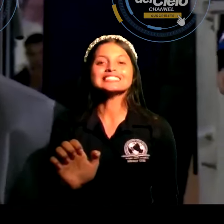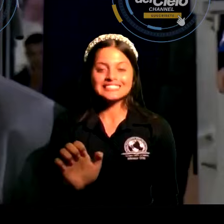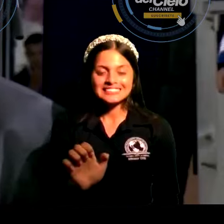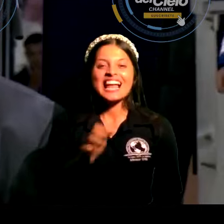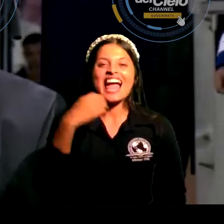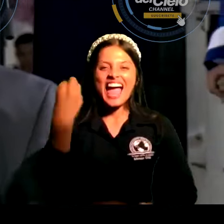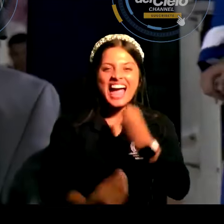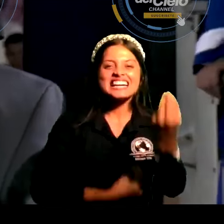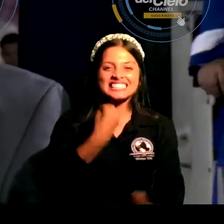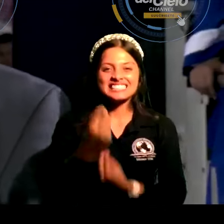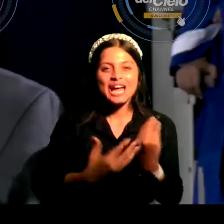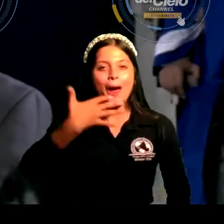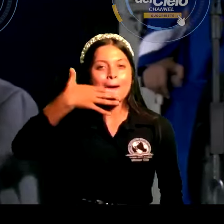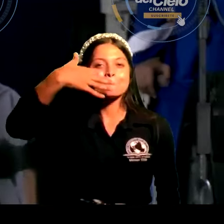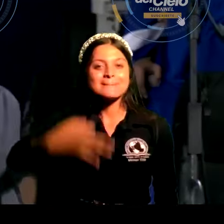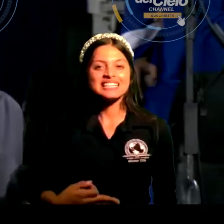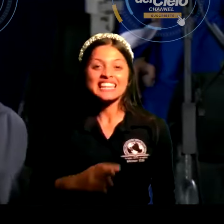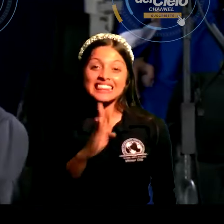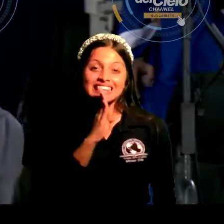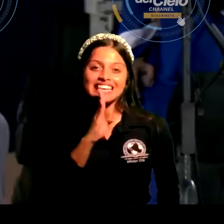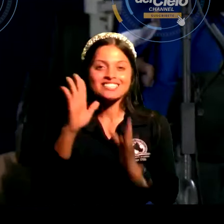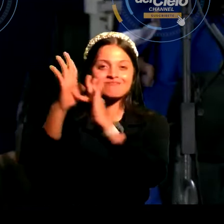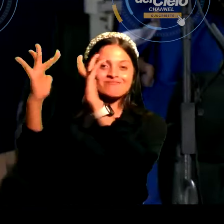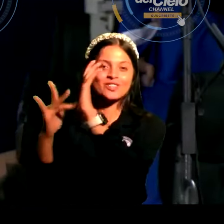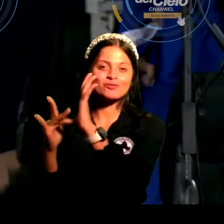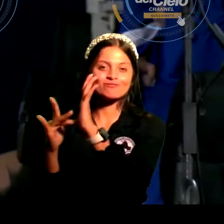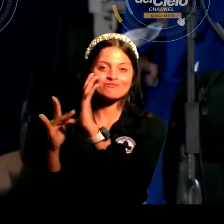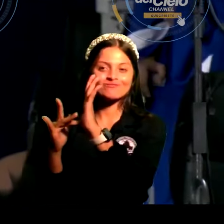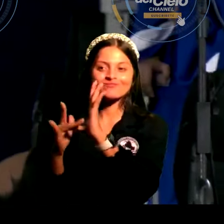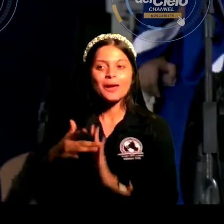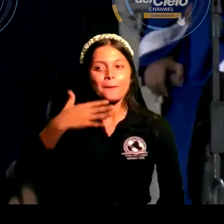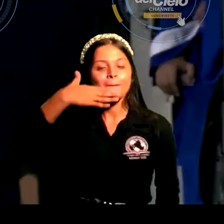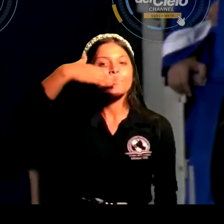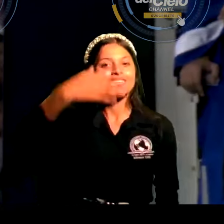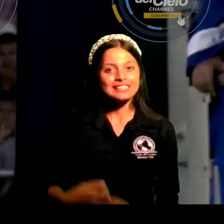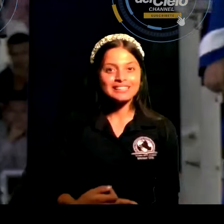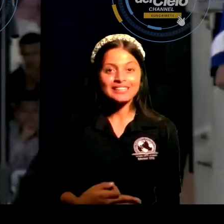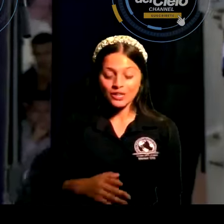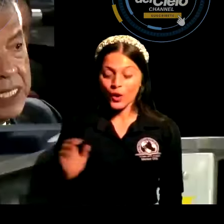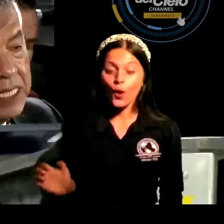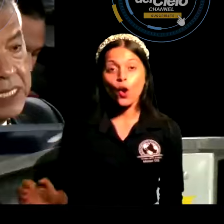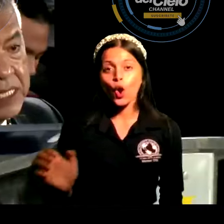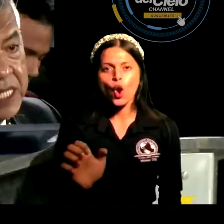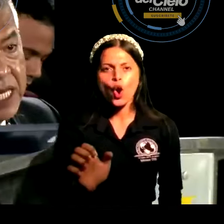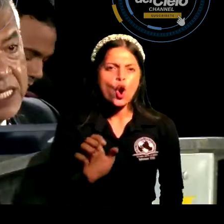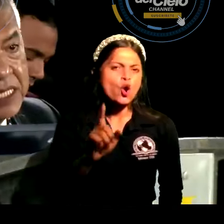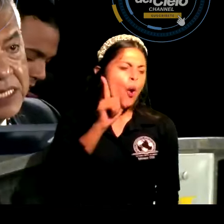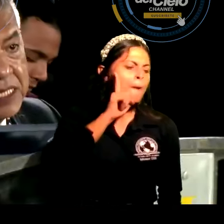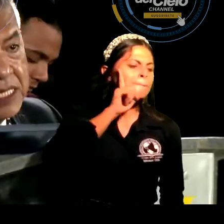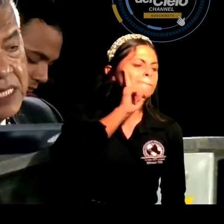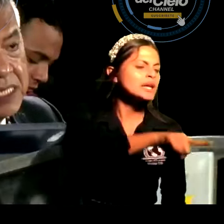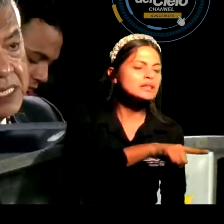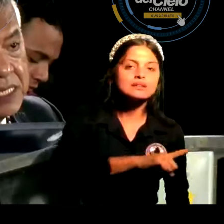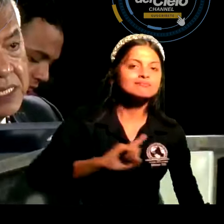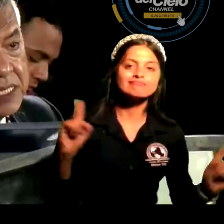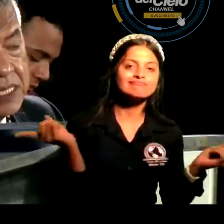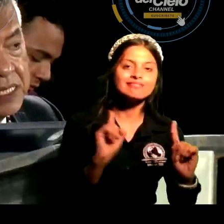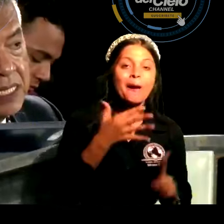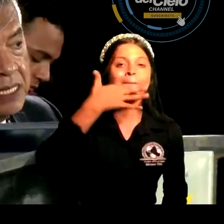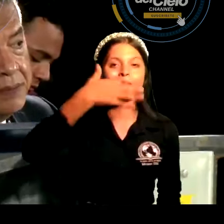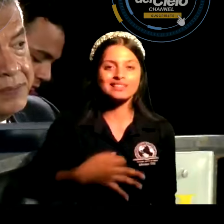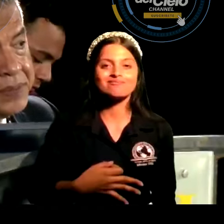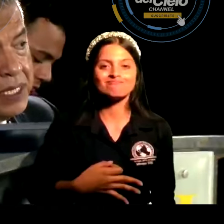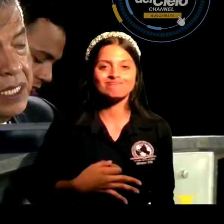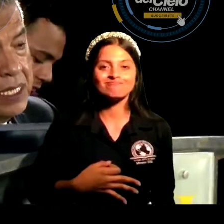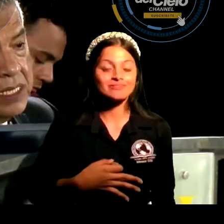la verdad. El verdadero Evangelio no miente, le dice a la persona la verdad. Y yo le pregunto